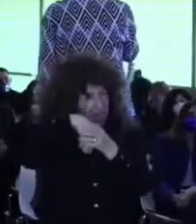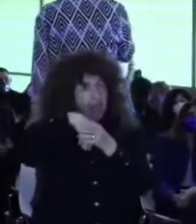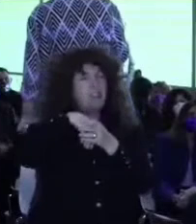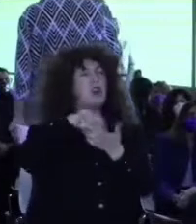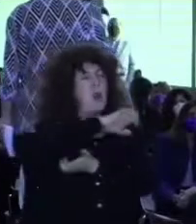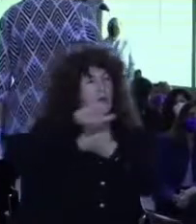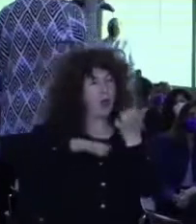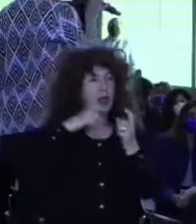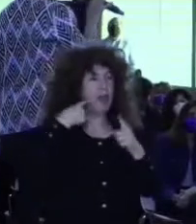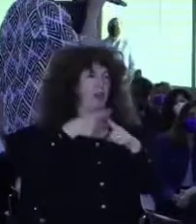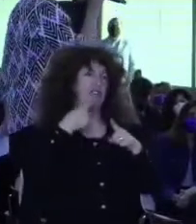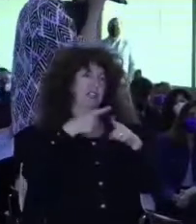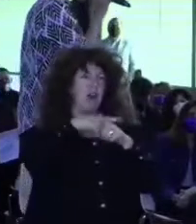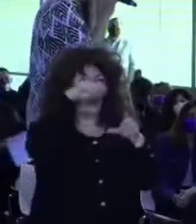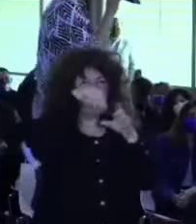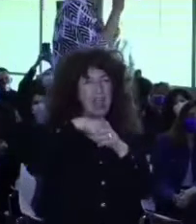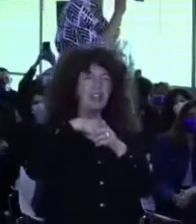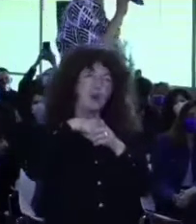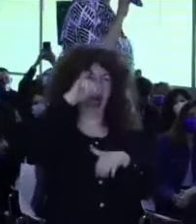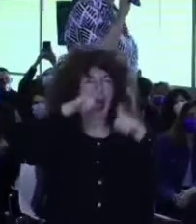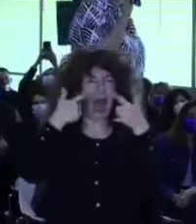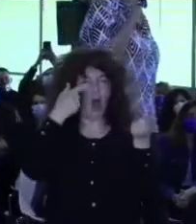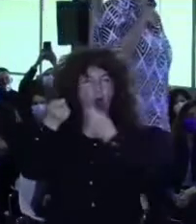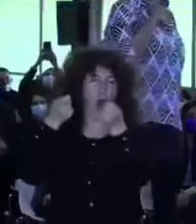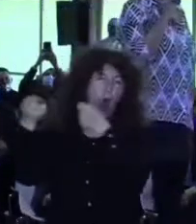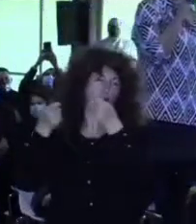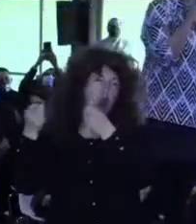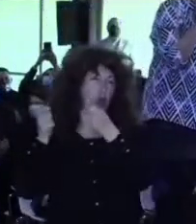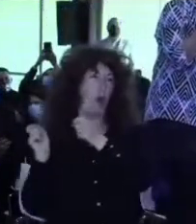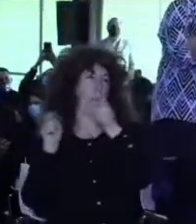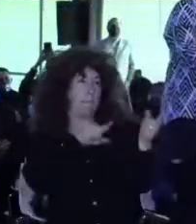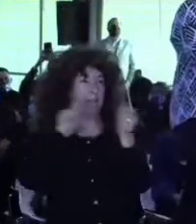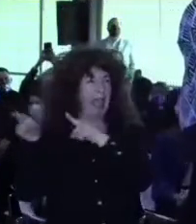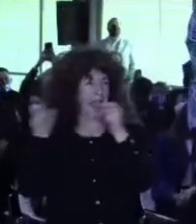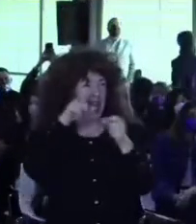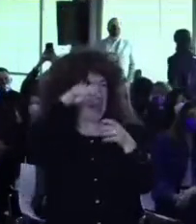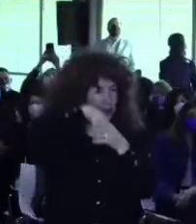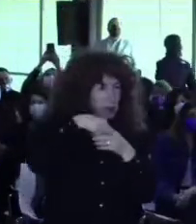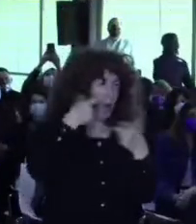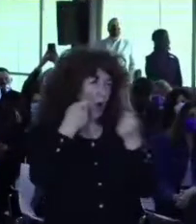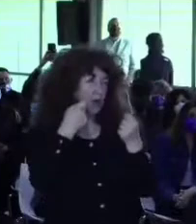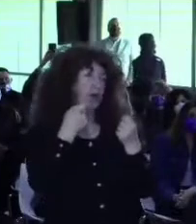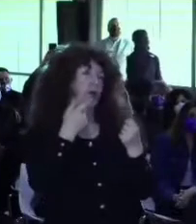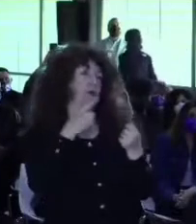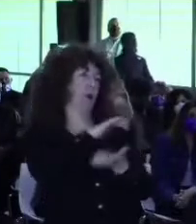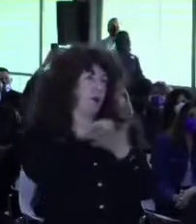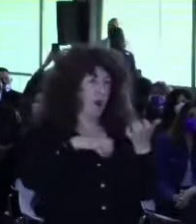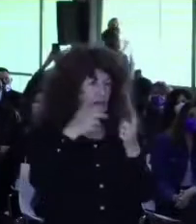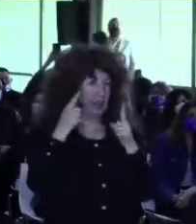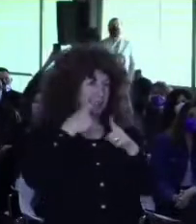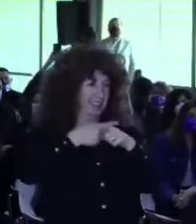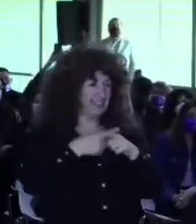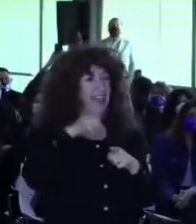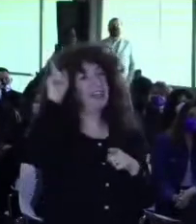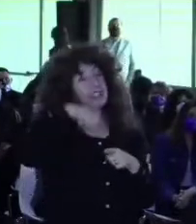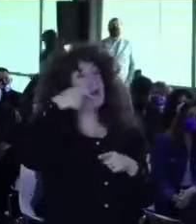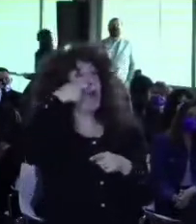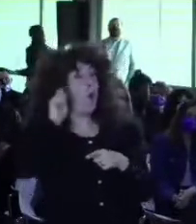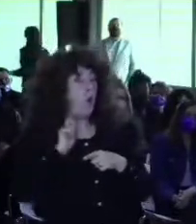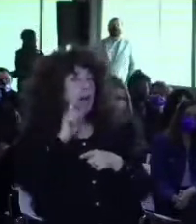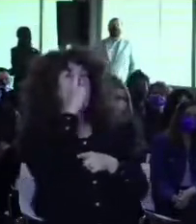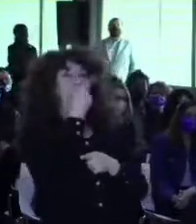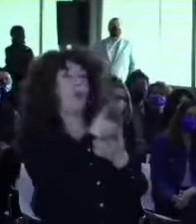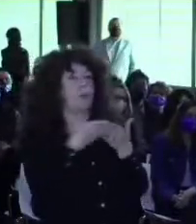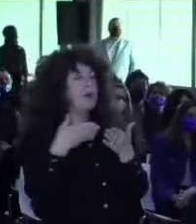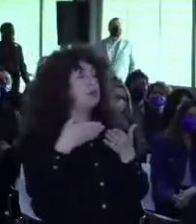sexuales operan como forma de control migratorio. Ucrania, más de 1 millón de personas refugiadas,